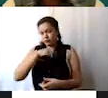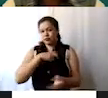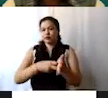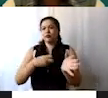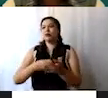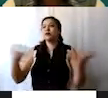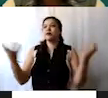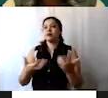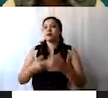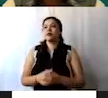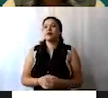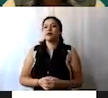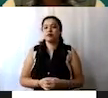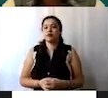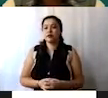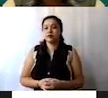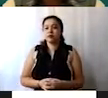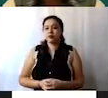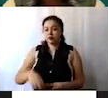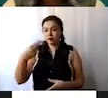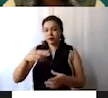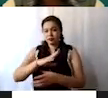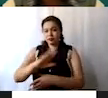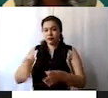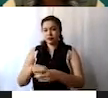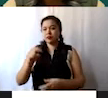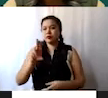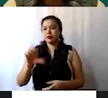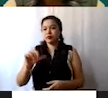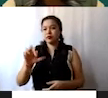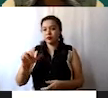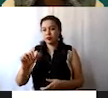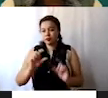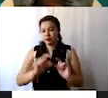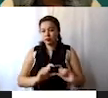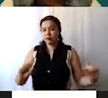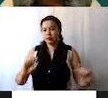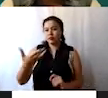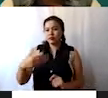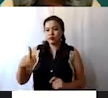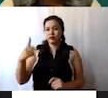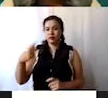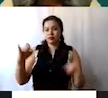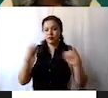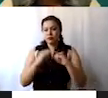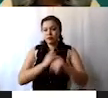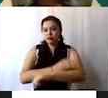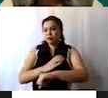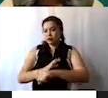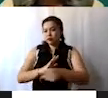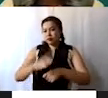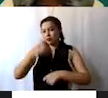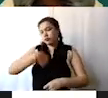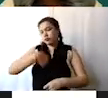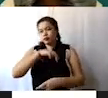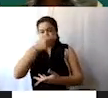correspondiente. No olviden colocar sus nombres completos en el nombre de usuario y mencionarnos a través del chat de qué institución nos acompañan. Esto con el fin de